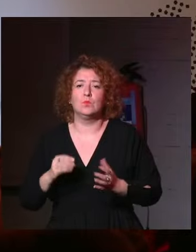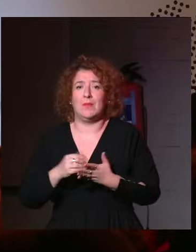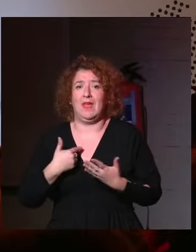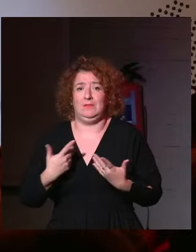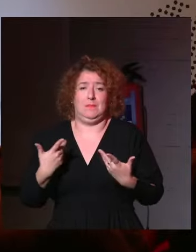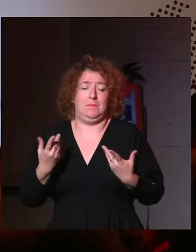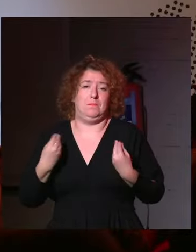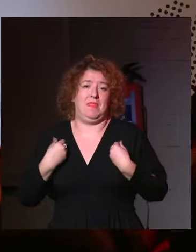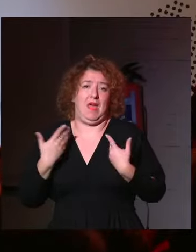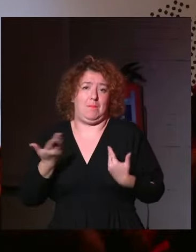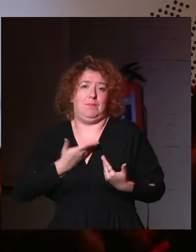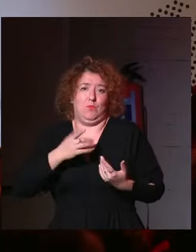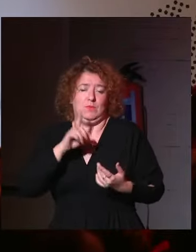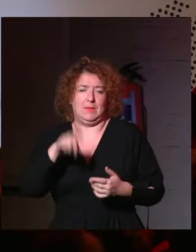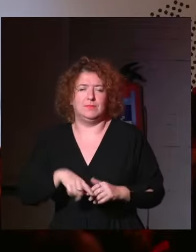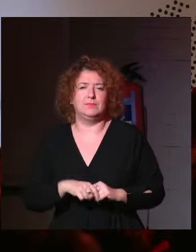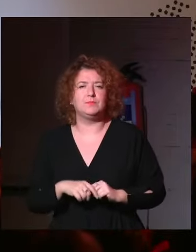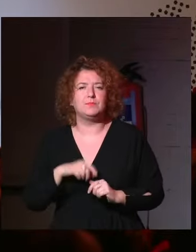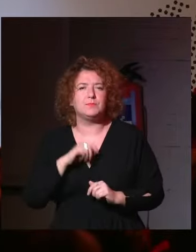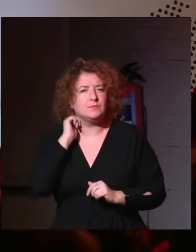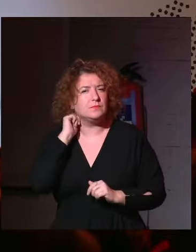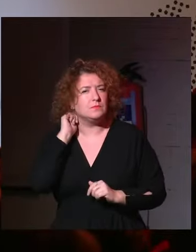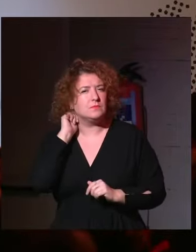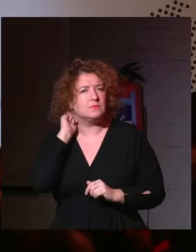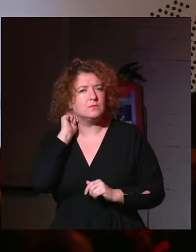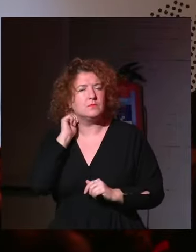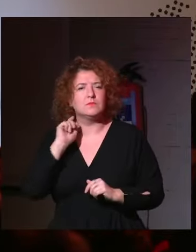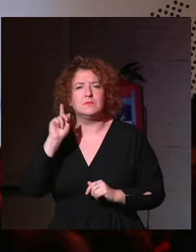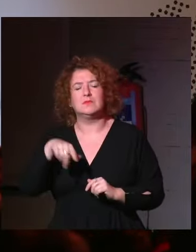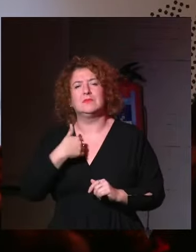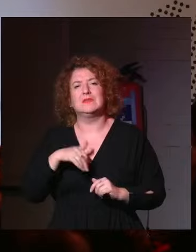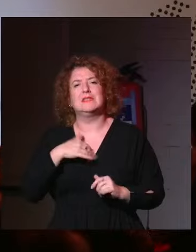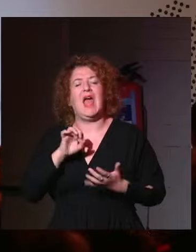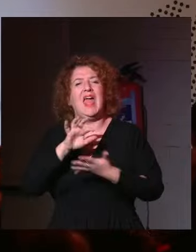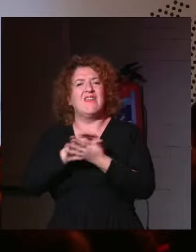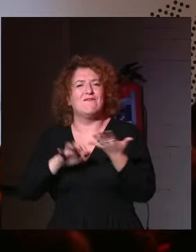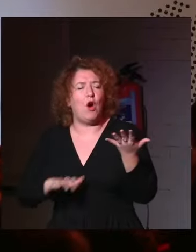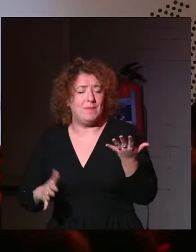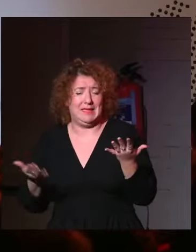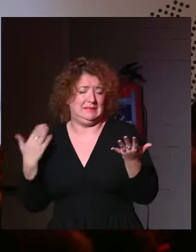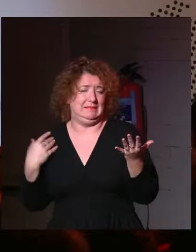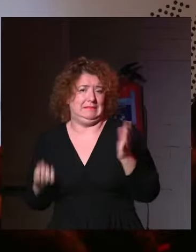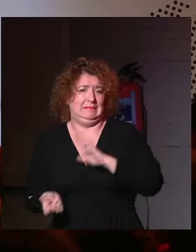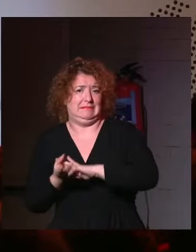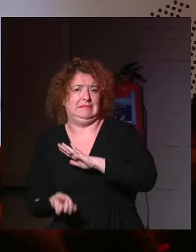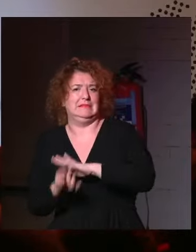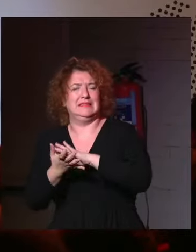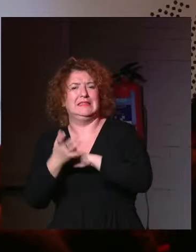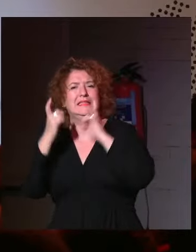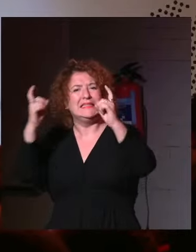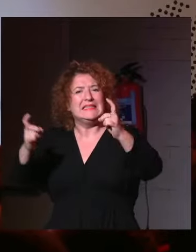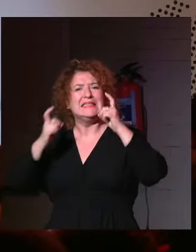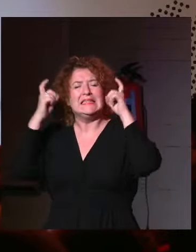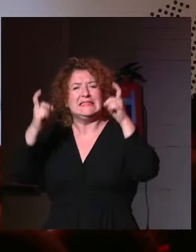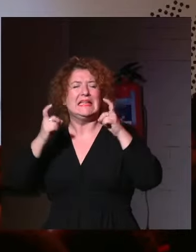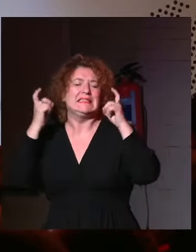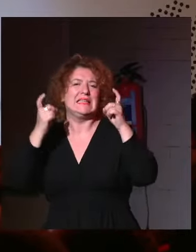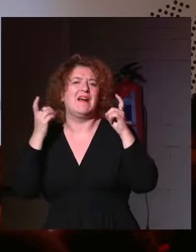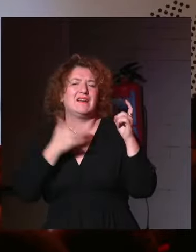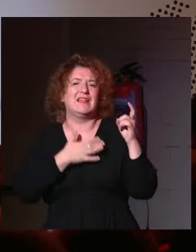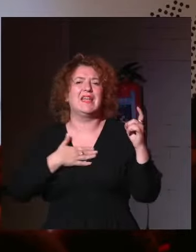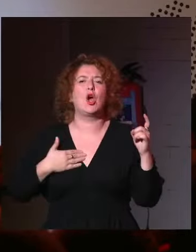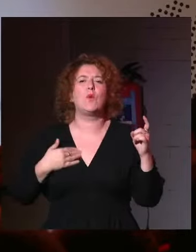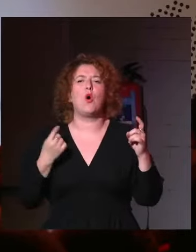no hay Además ya un montón de de organismos y de informes en los últimos años que están intentando ponerle